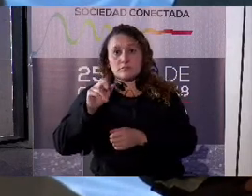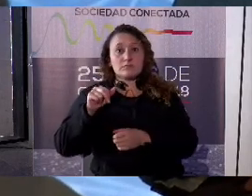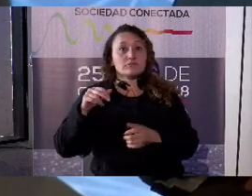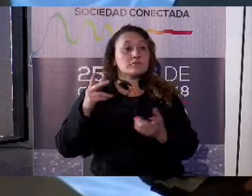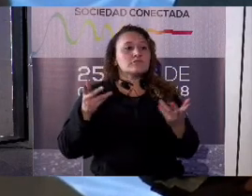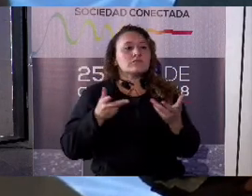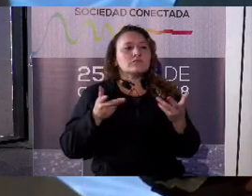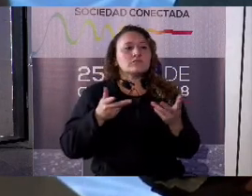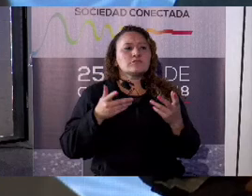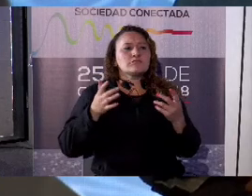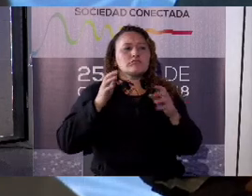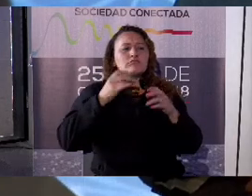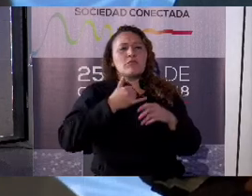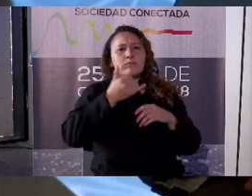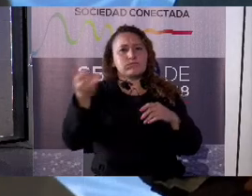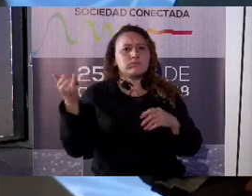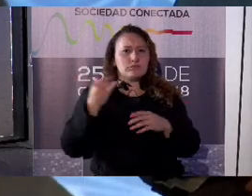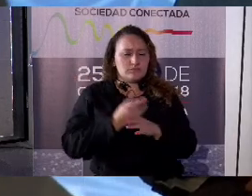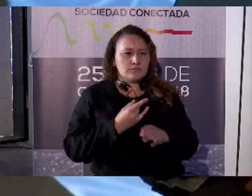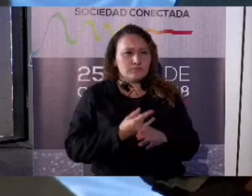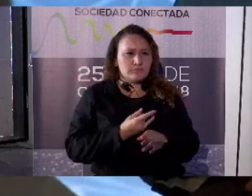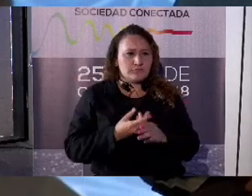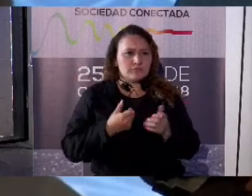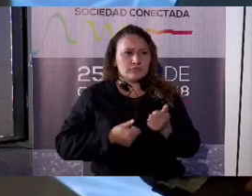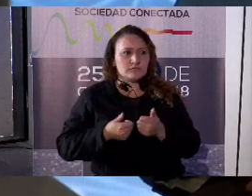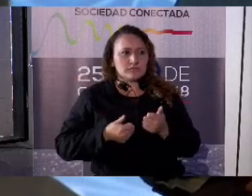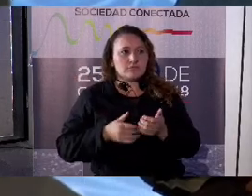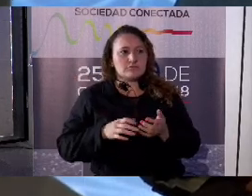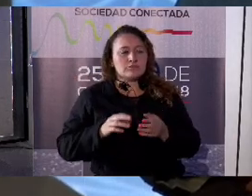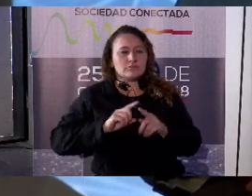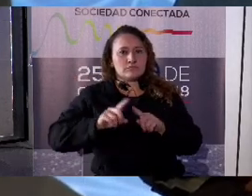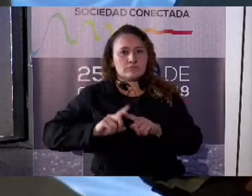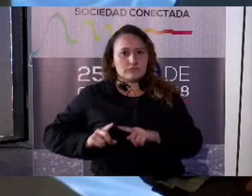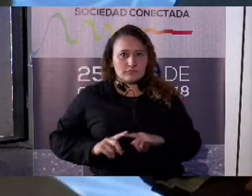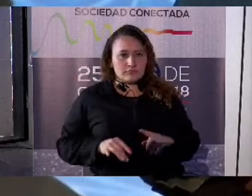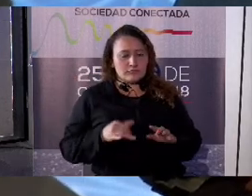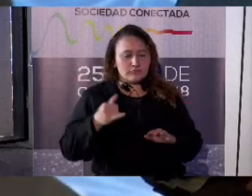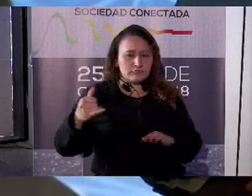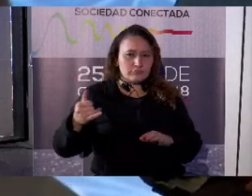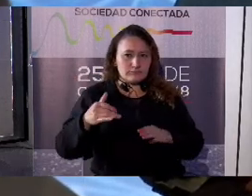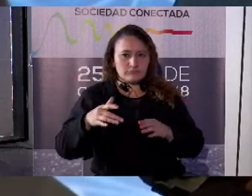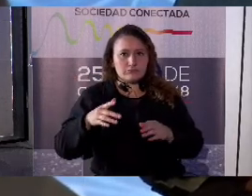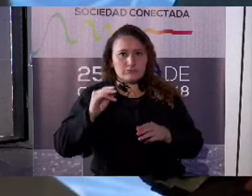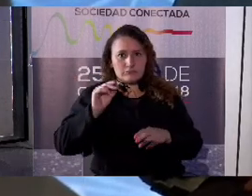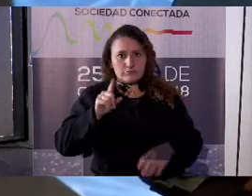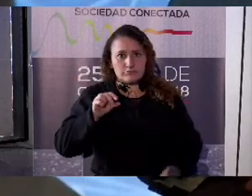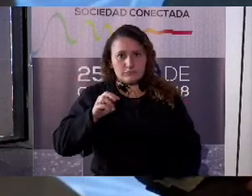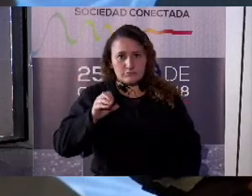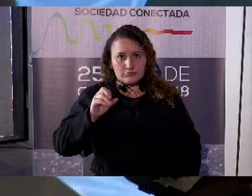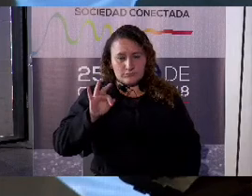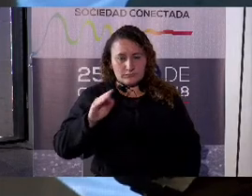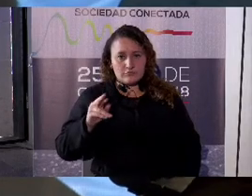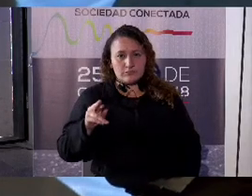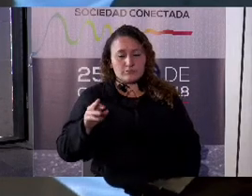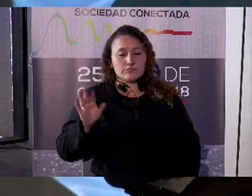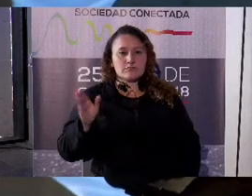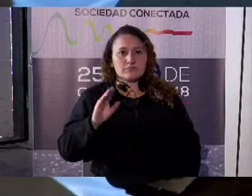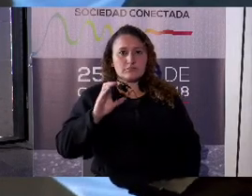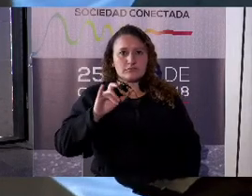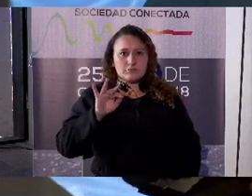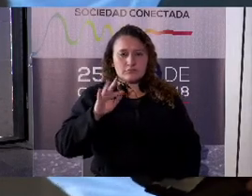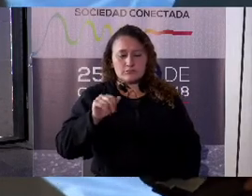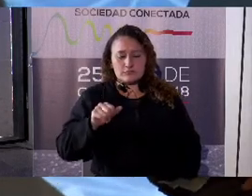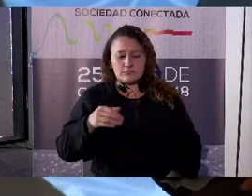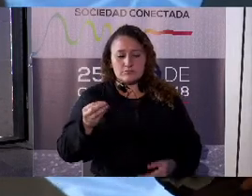se tienen diferentes casos de uso hay unos Smart Cities para utilizando tecnologías de video analítica identificar el